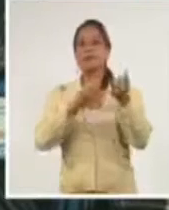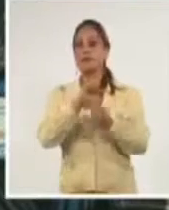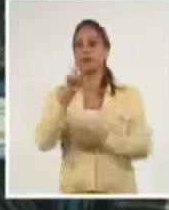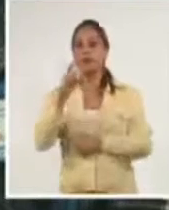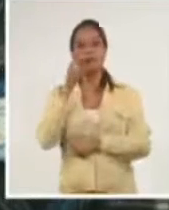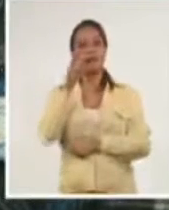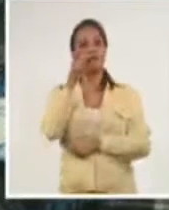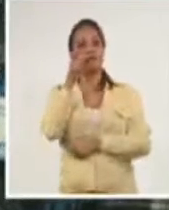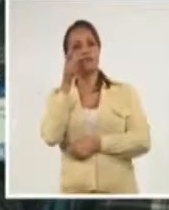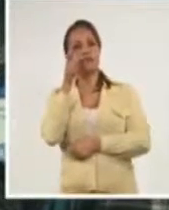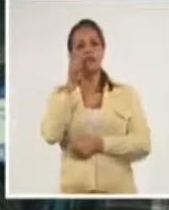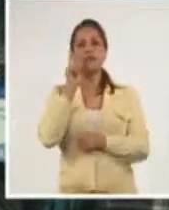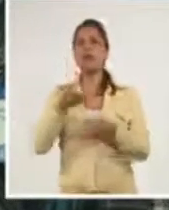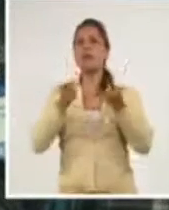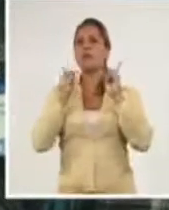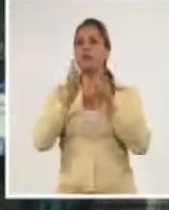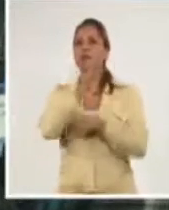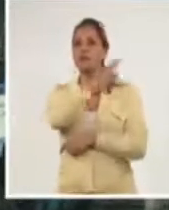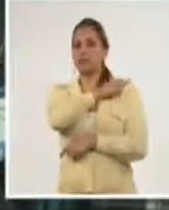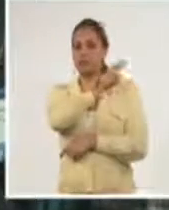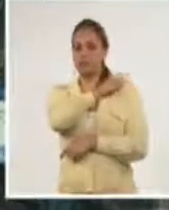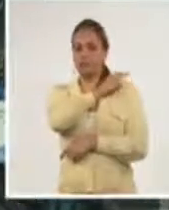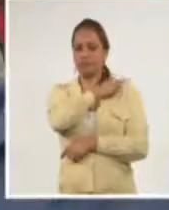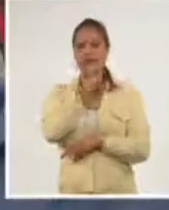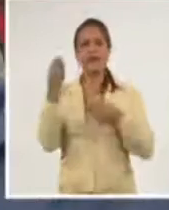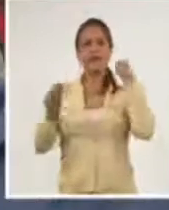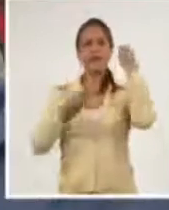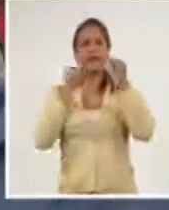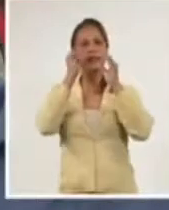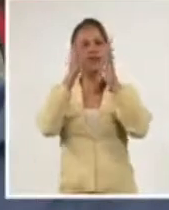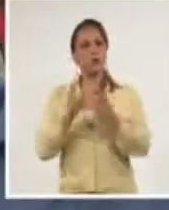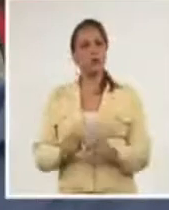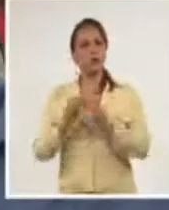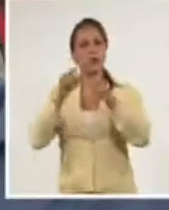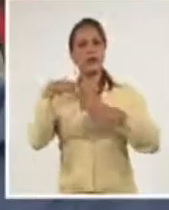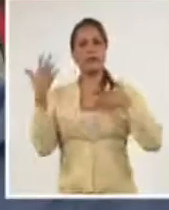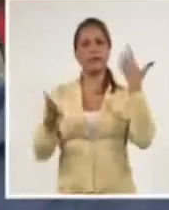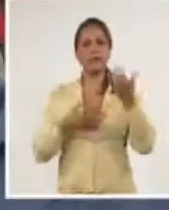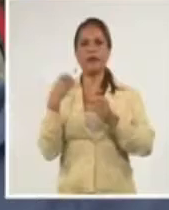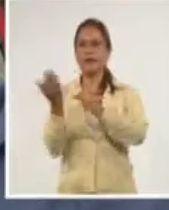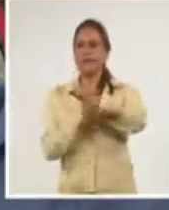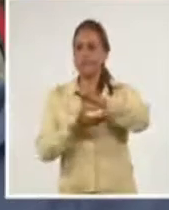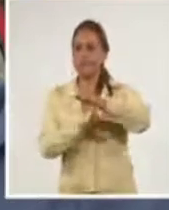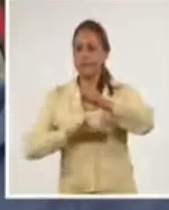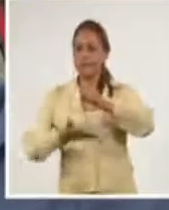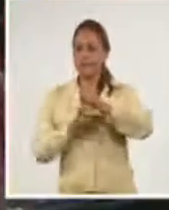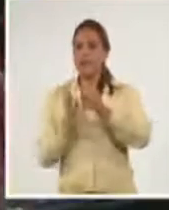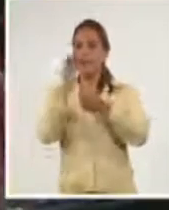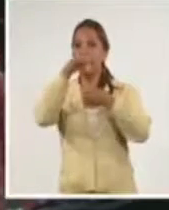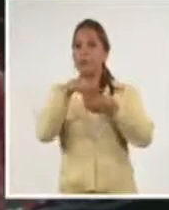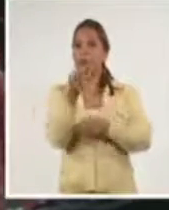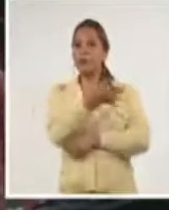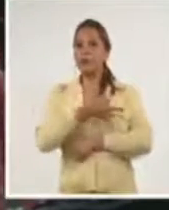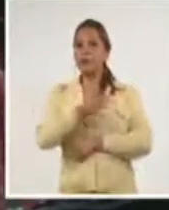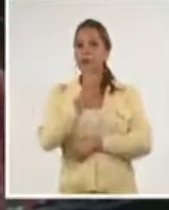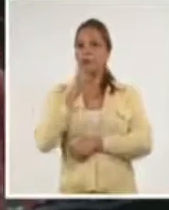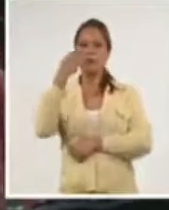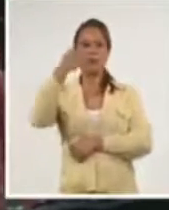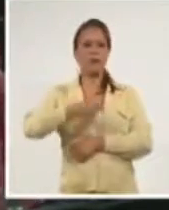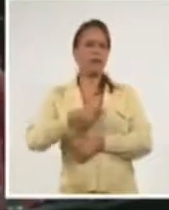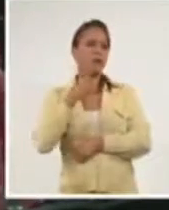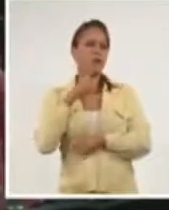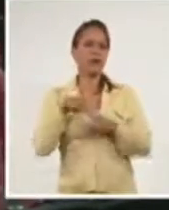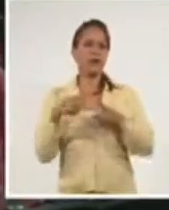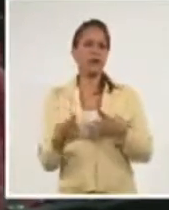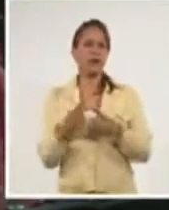la política de cuadros. En el análisis de los rendimientos de la actividad cañera en la subEPC del municipio, se determinaron los factores